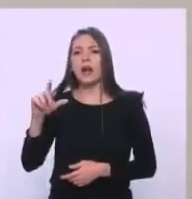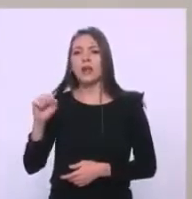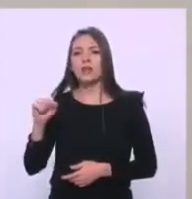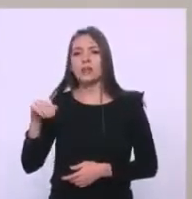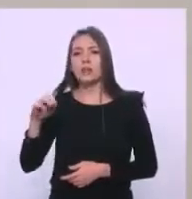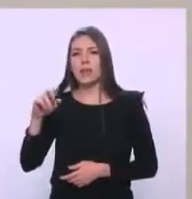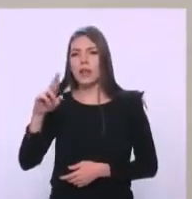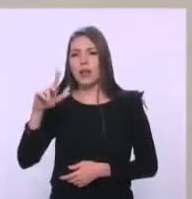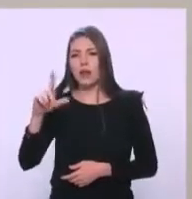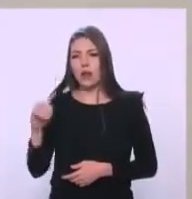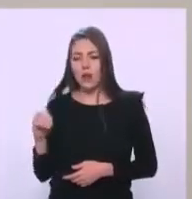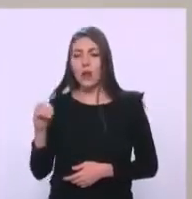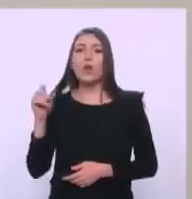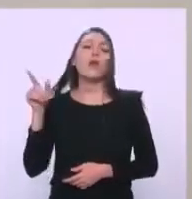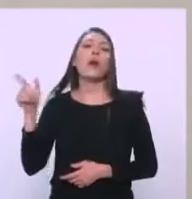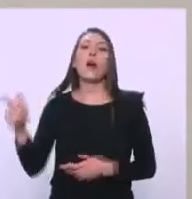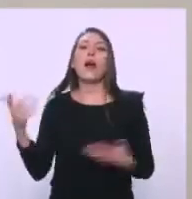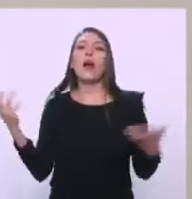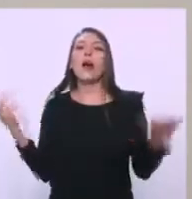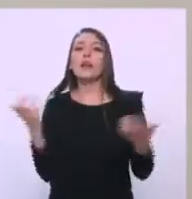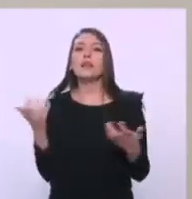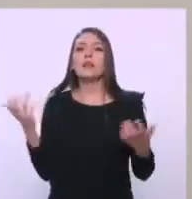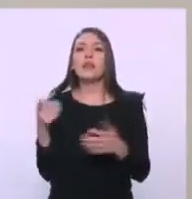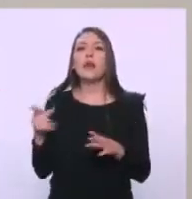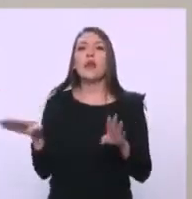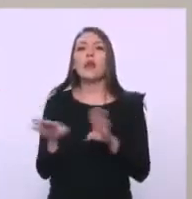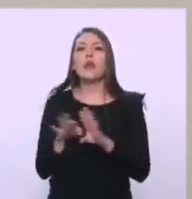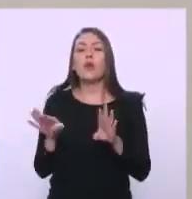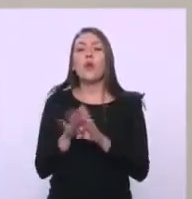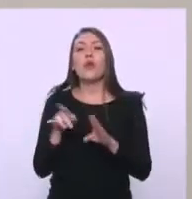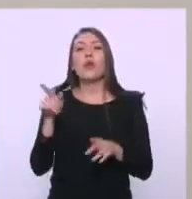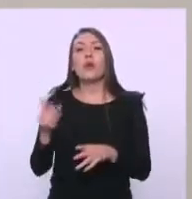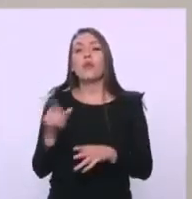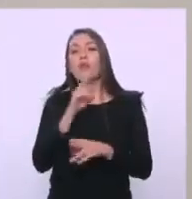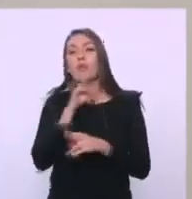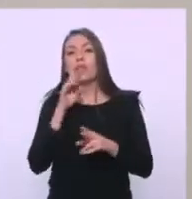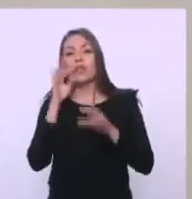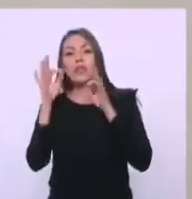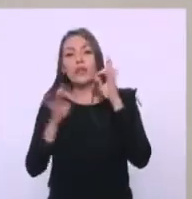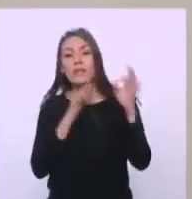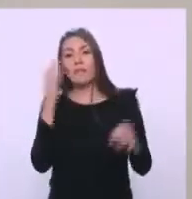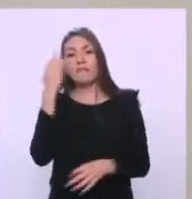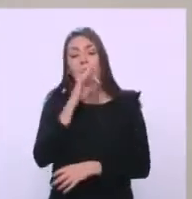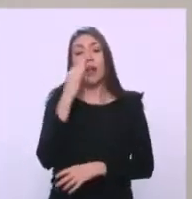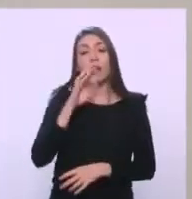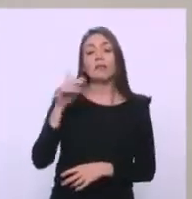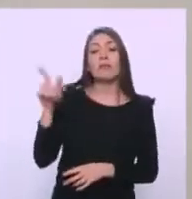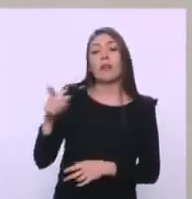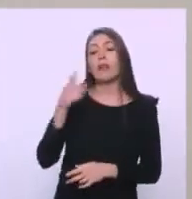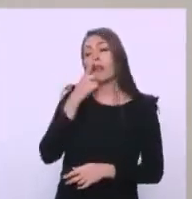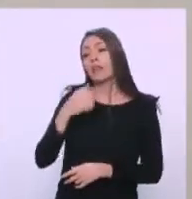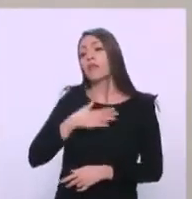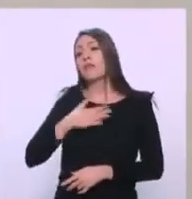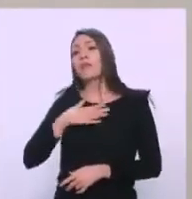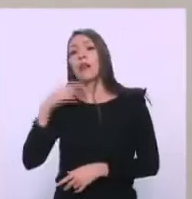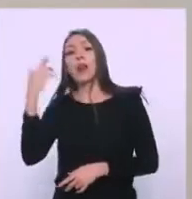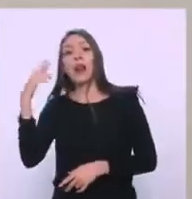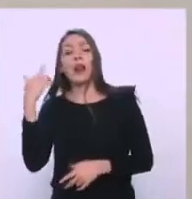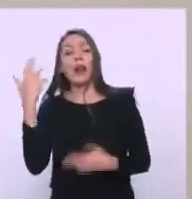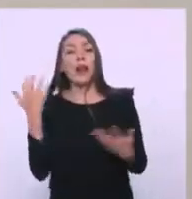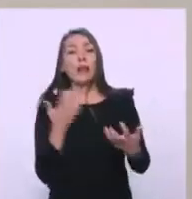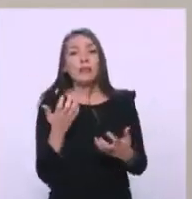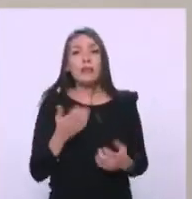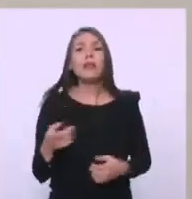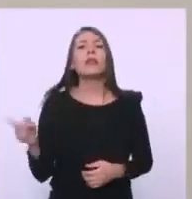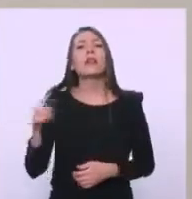que él se autodenomina el rey de las fake news, y yo creo que esa persona está totalmente documentada por